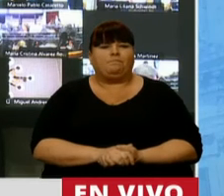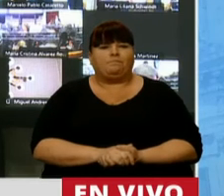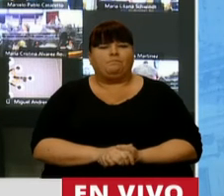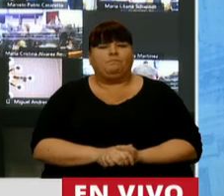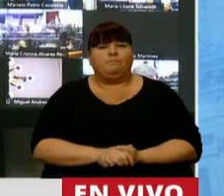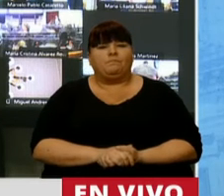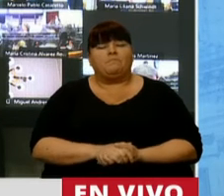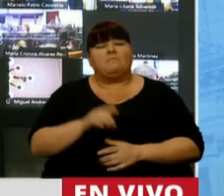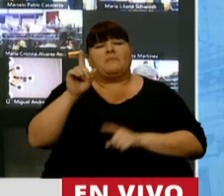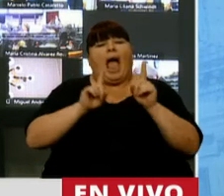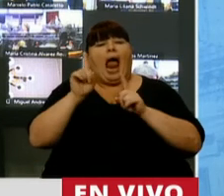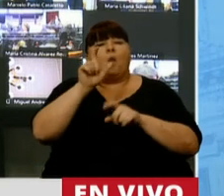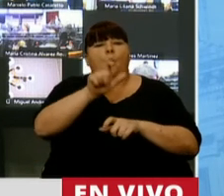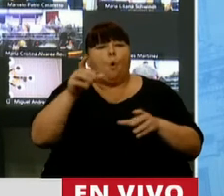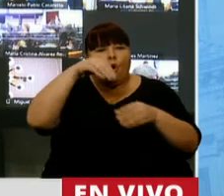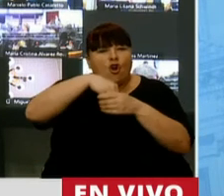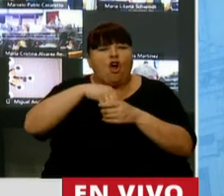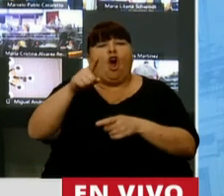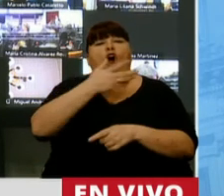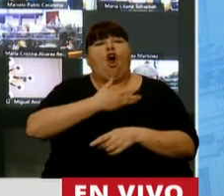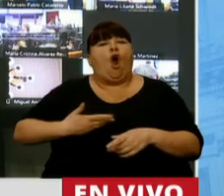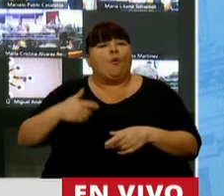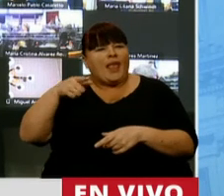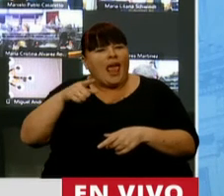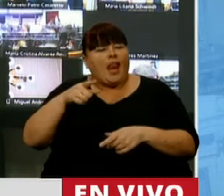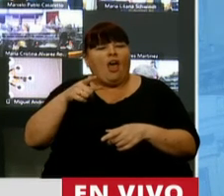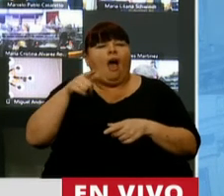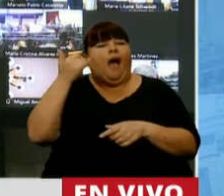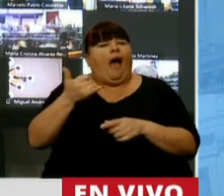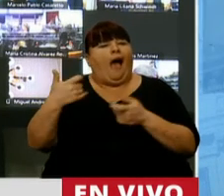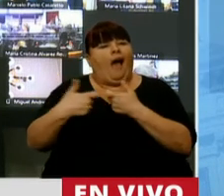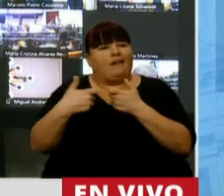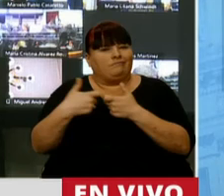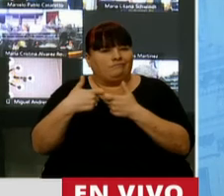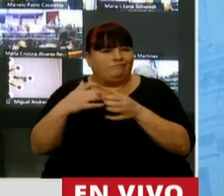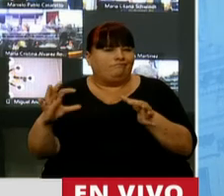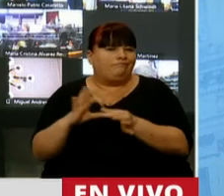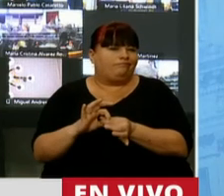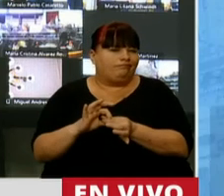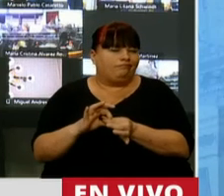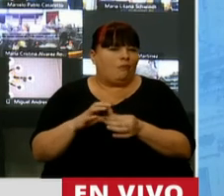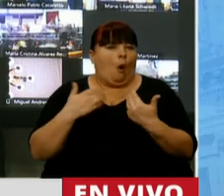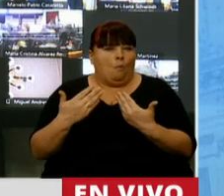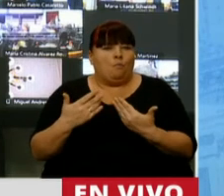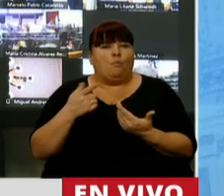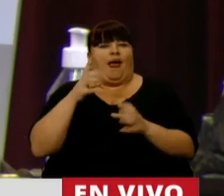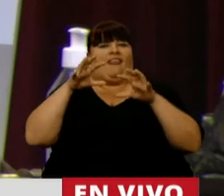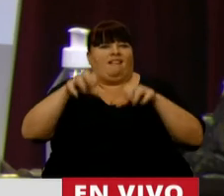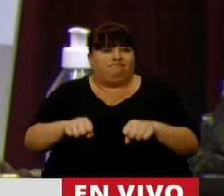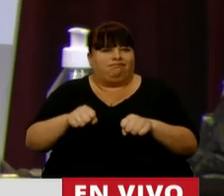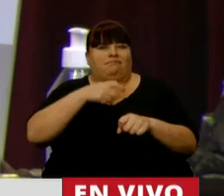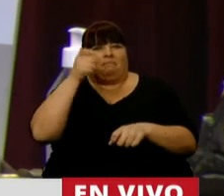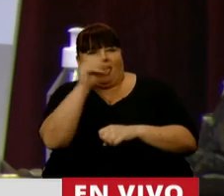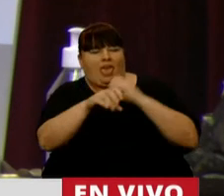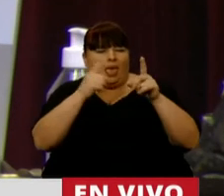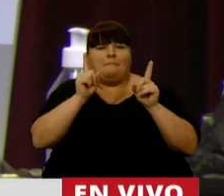quizás en algunos miembros, algunos funcionarios del gobierno, han encontrado la complicidad, la posibilidad de cometer estos actos.